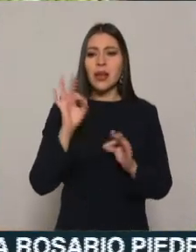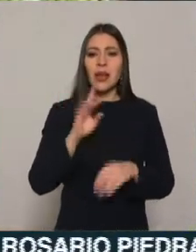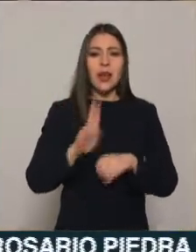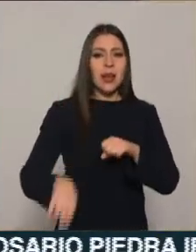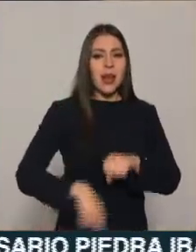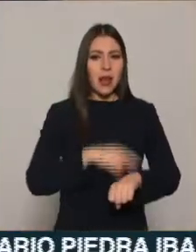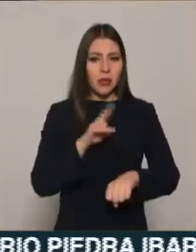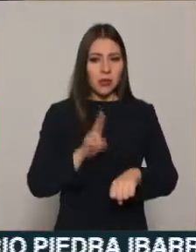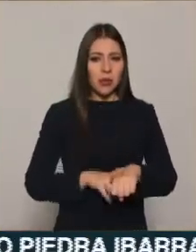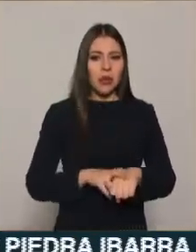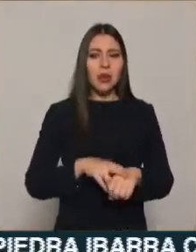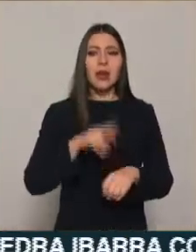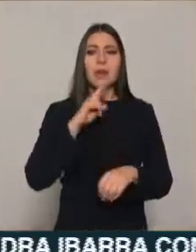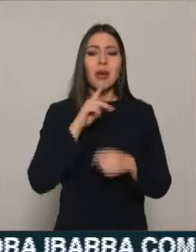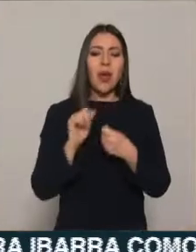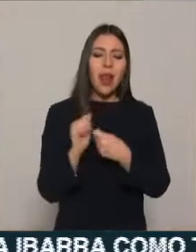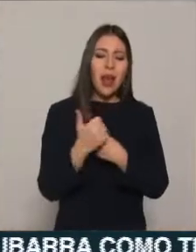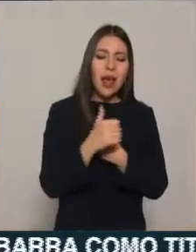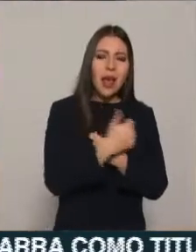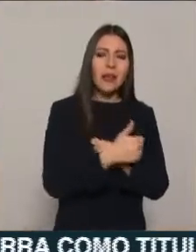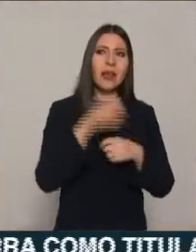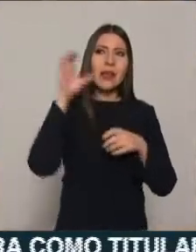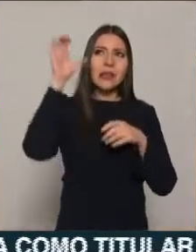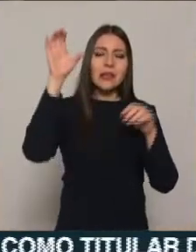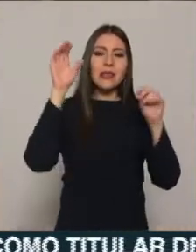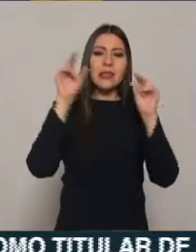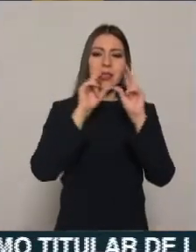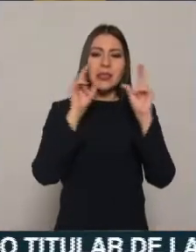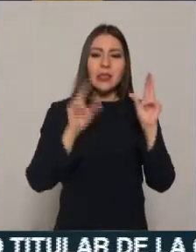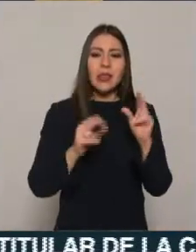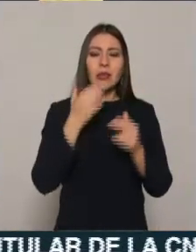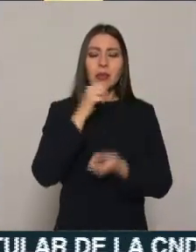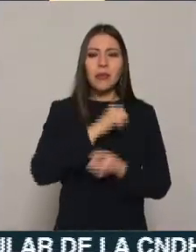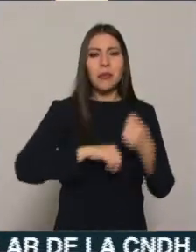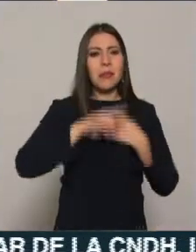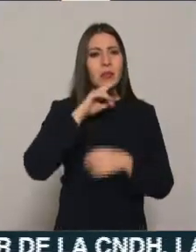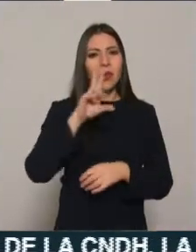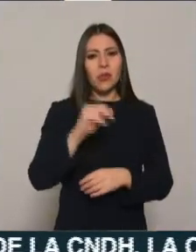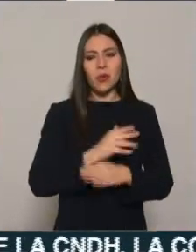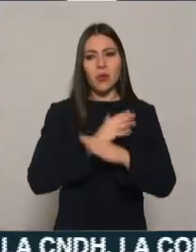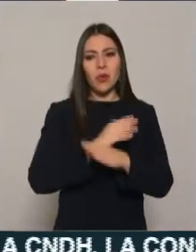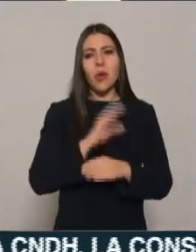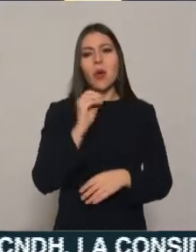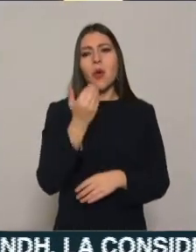naturales, y aquellos que son enlatados, congelados y procesados, tratar de evitarlos o